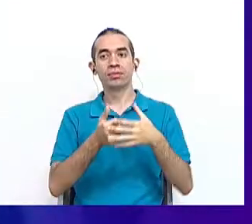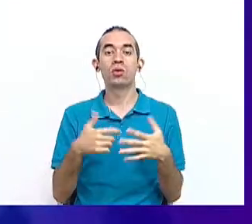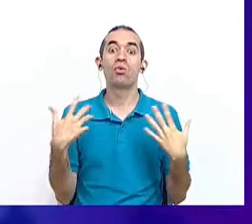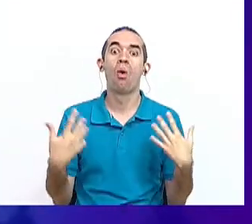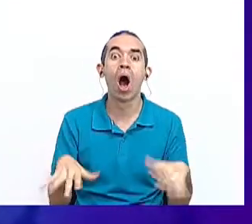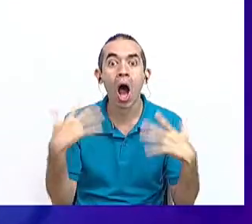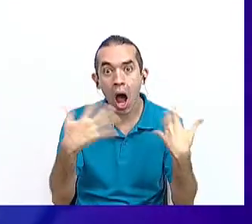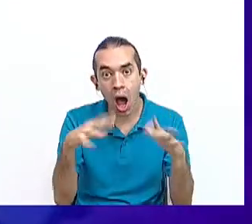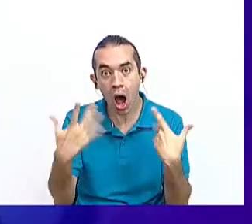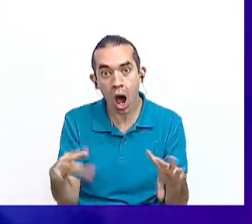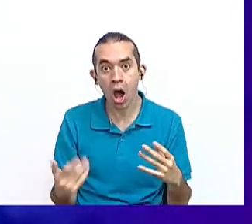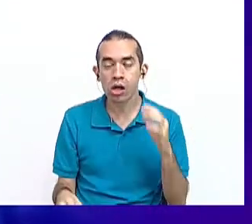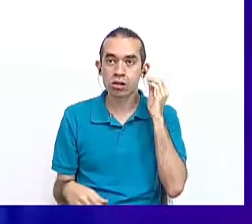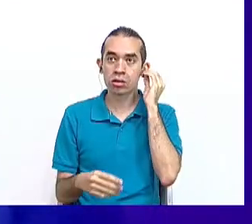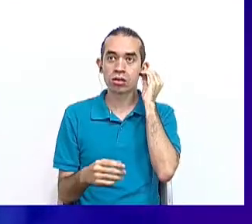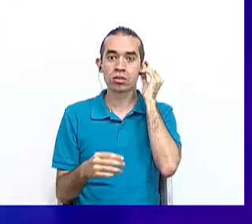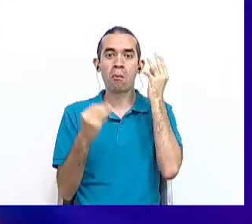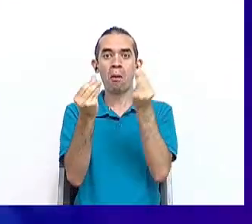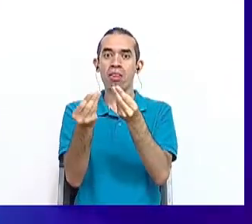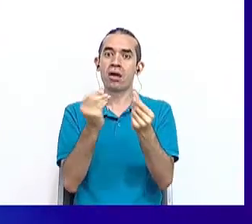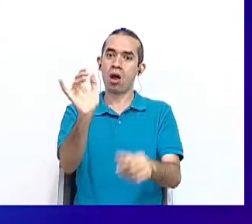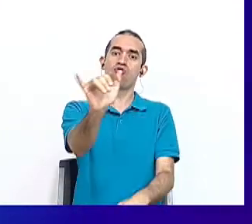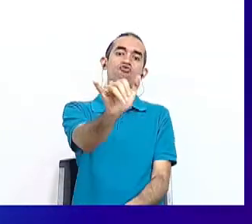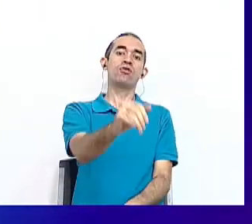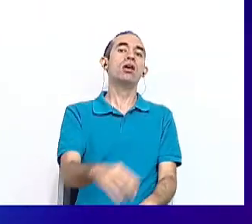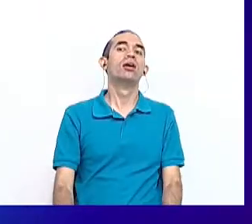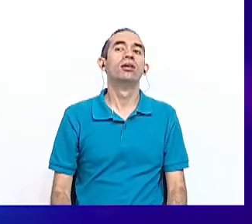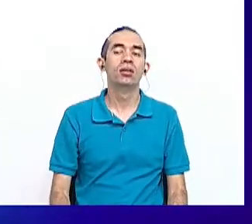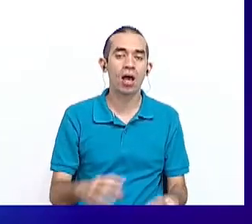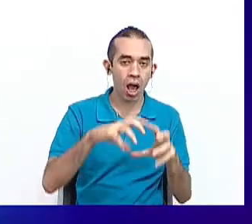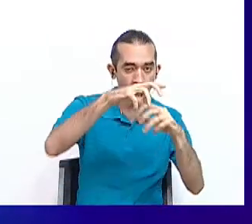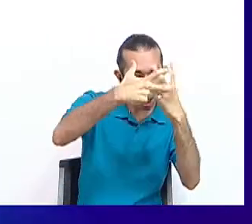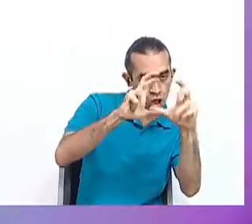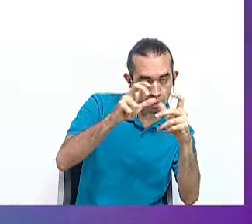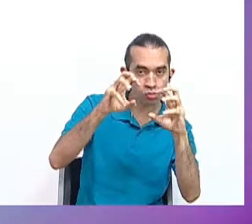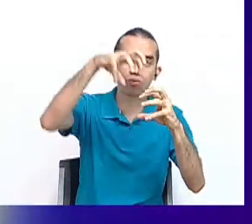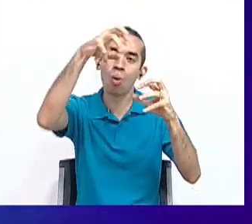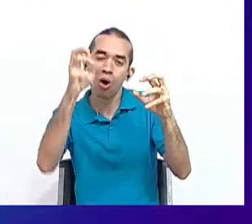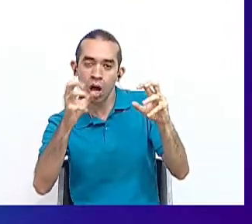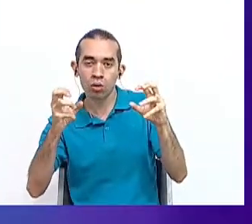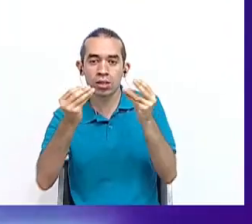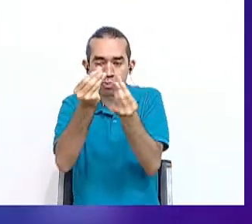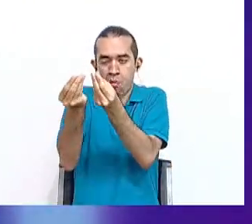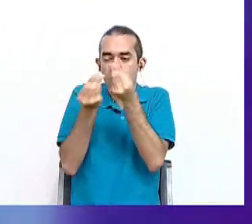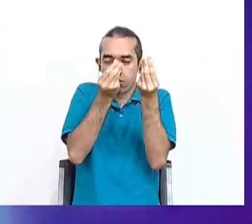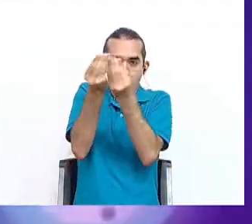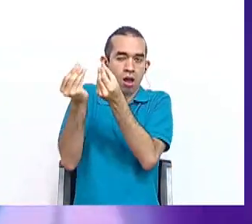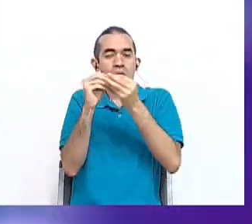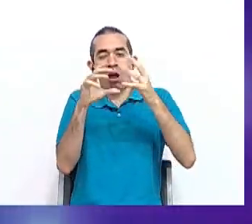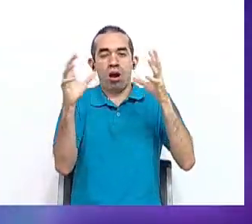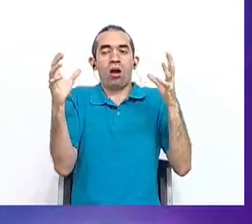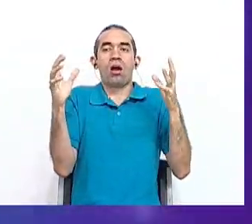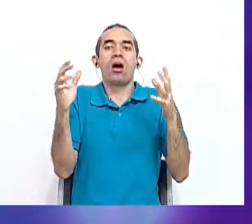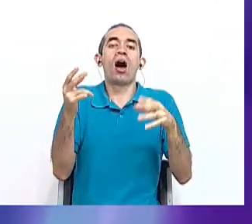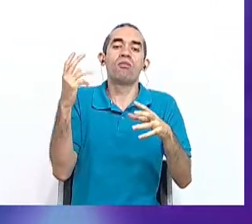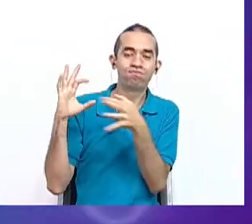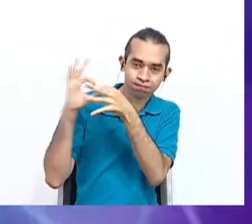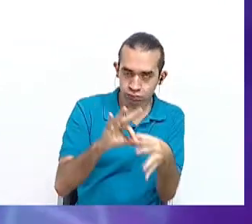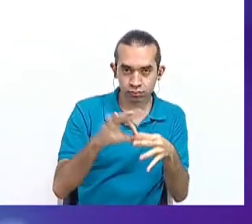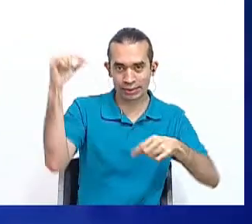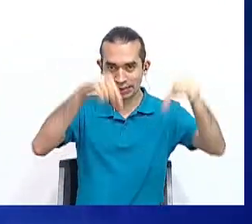¡Carámbanos! Eso de la materia mola. Átomos, moléculas, materia. Eso es la